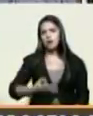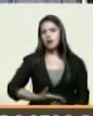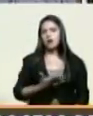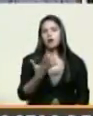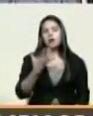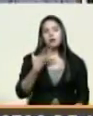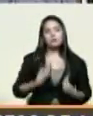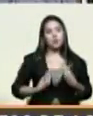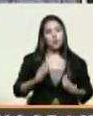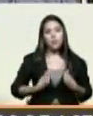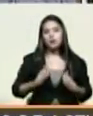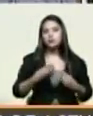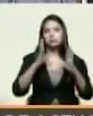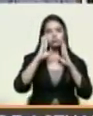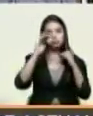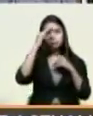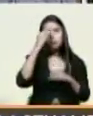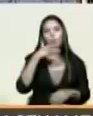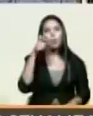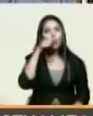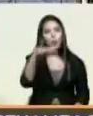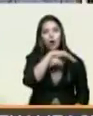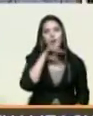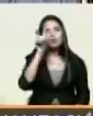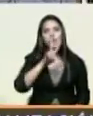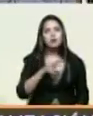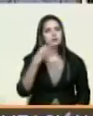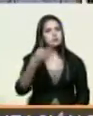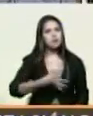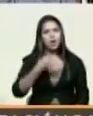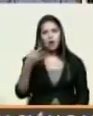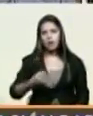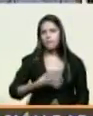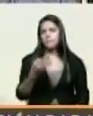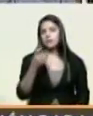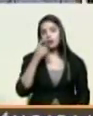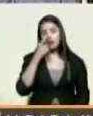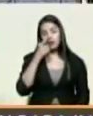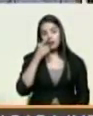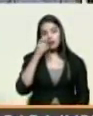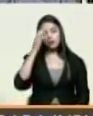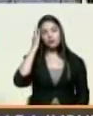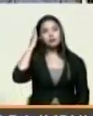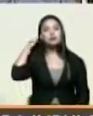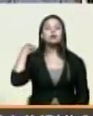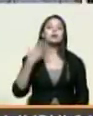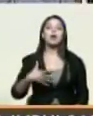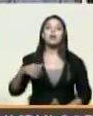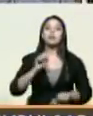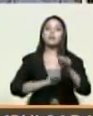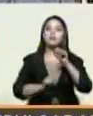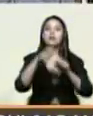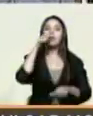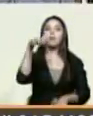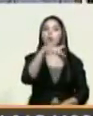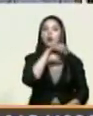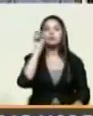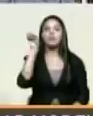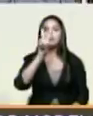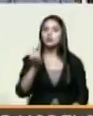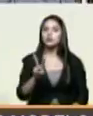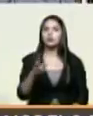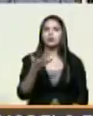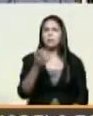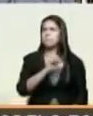la preocupación por el pueblo de Venezuela, siempre tuvo la inclinación por defender al pueblo de Venezuela.